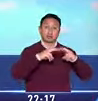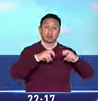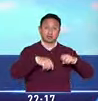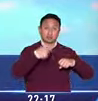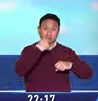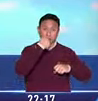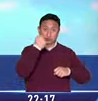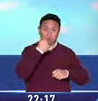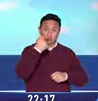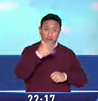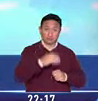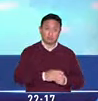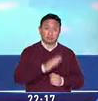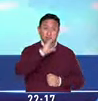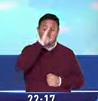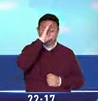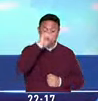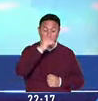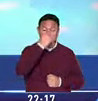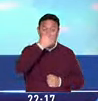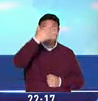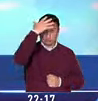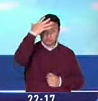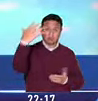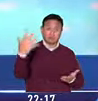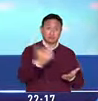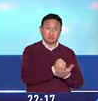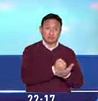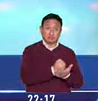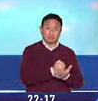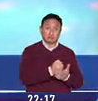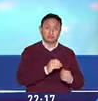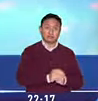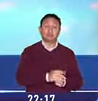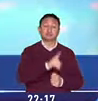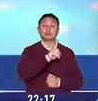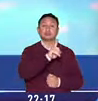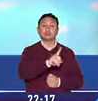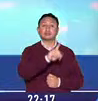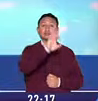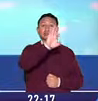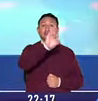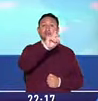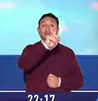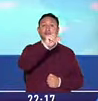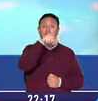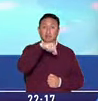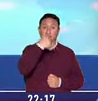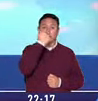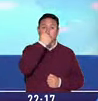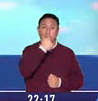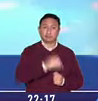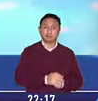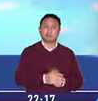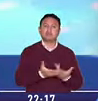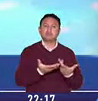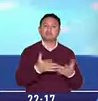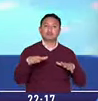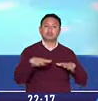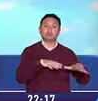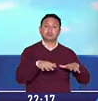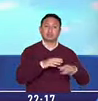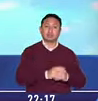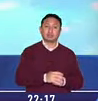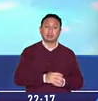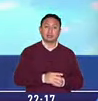Policía decomisó en la provincia de Santo Domingo de los Áchilas más de 1 tonelada de cocaína. A través de la operación Caída